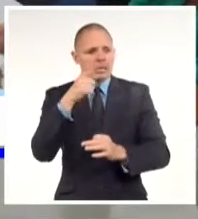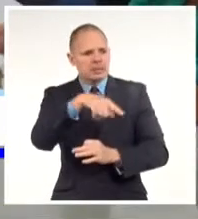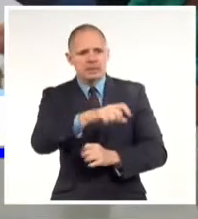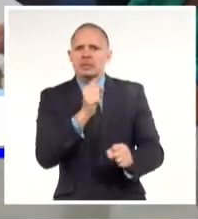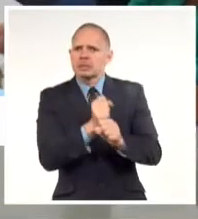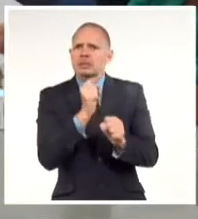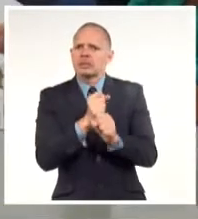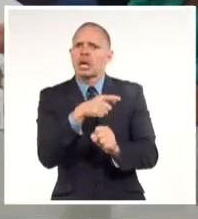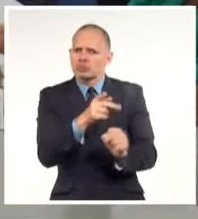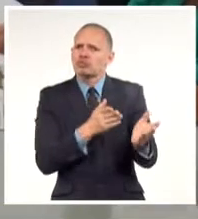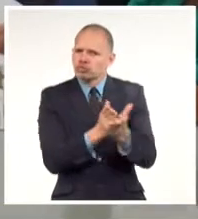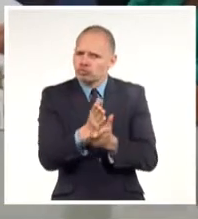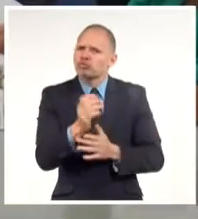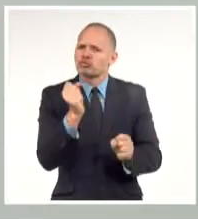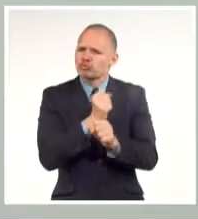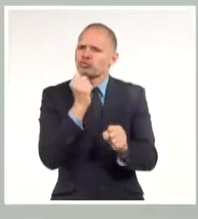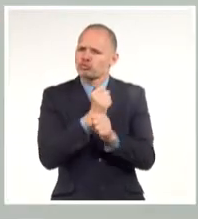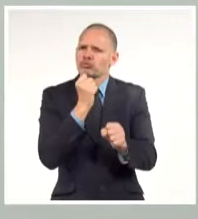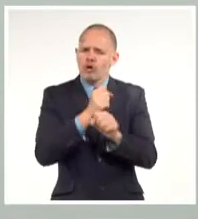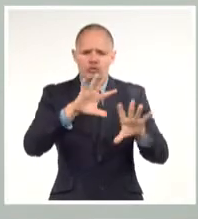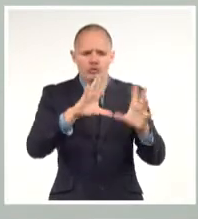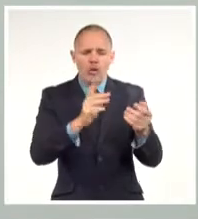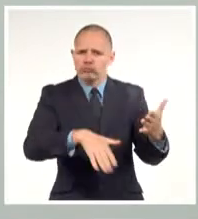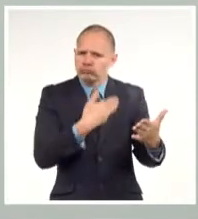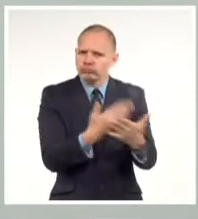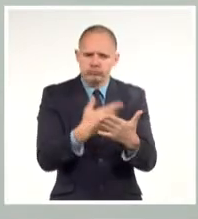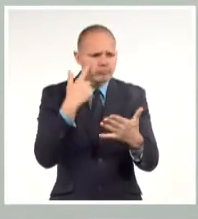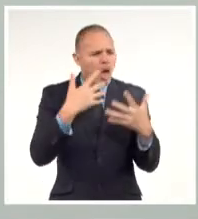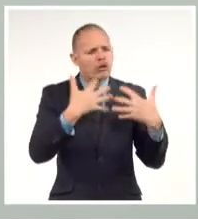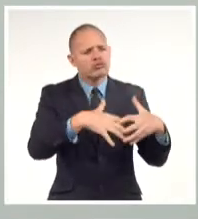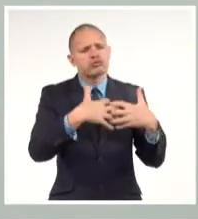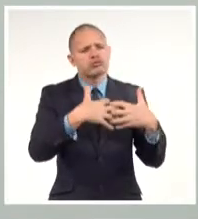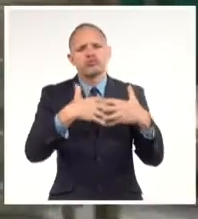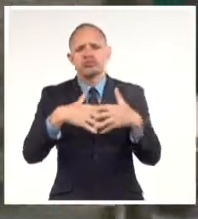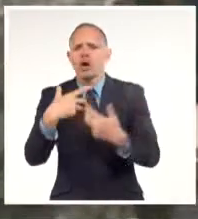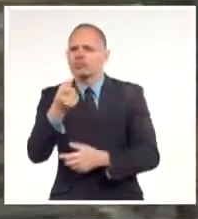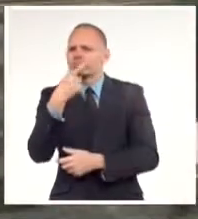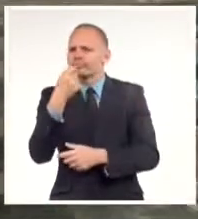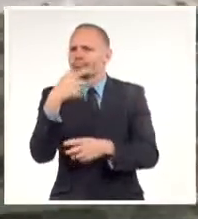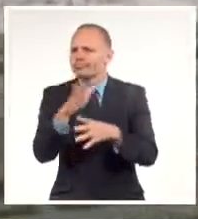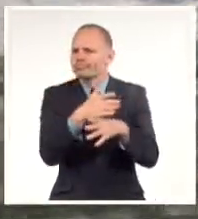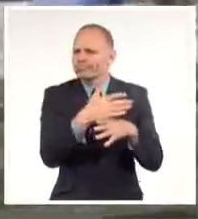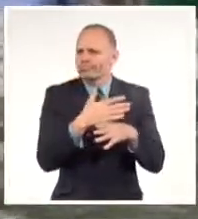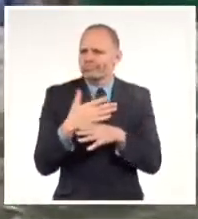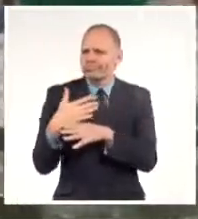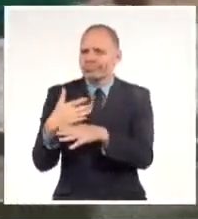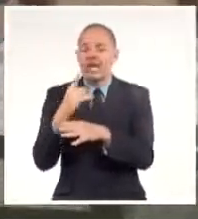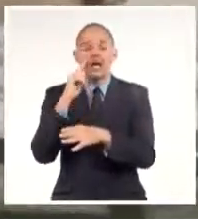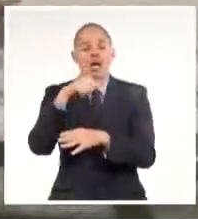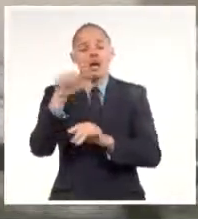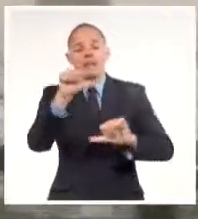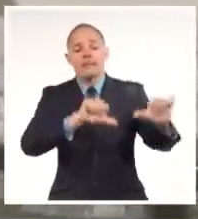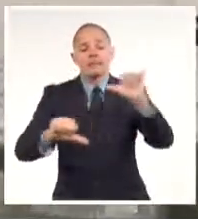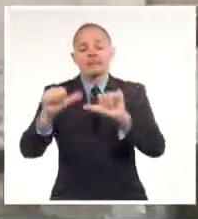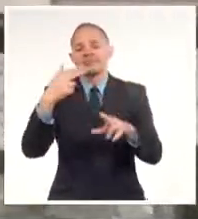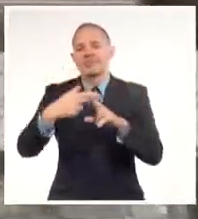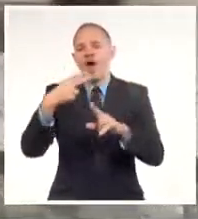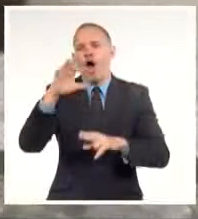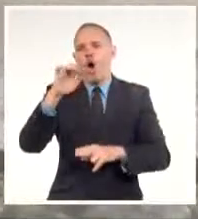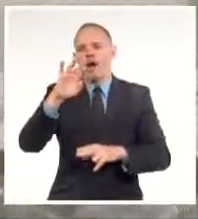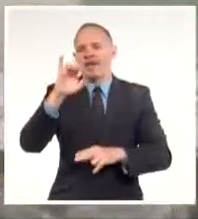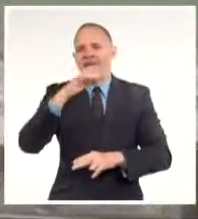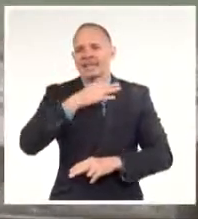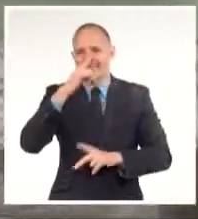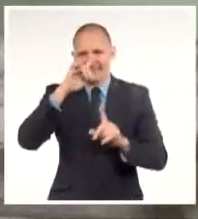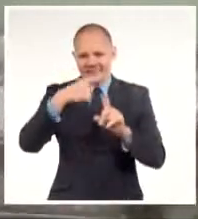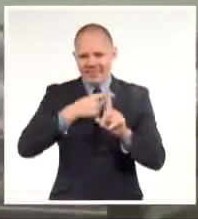ejemplar continúa con significativos aportes en la producción de medicamentos. Laboratorio Farmacéutico Oriente, con sede en Santiago